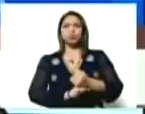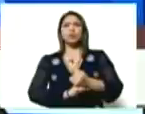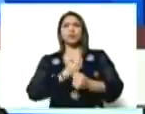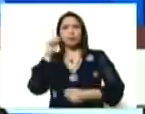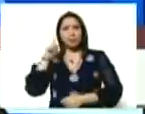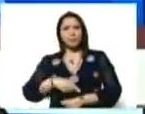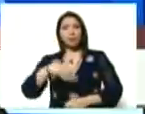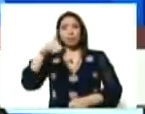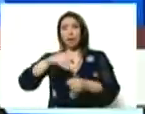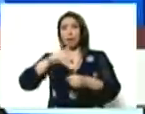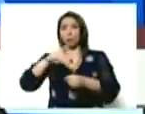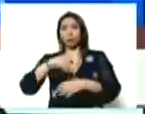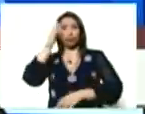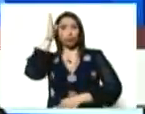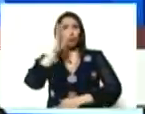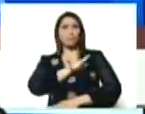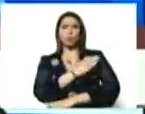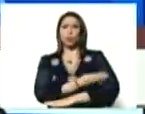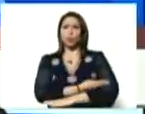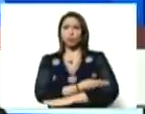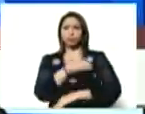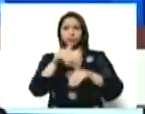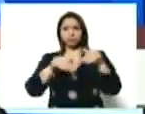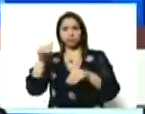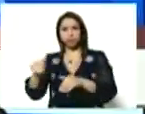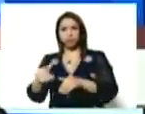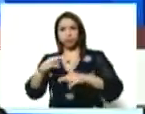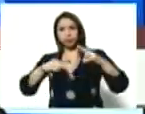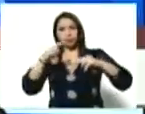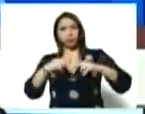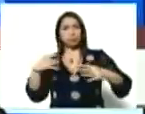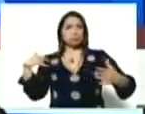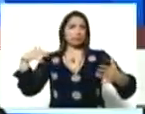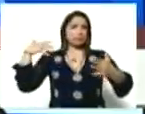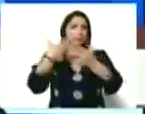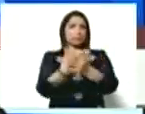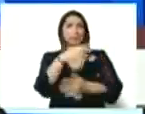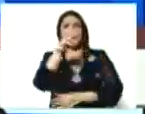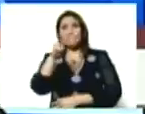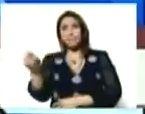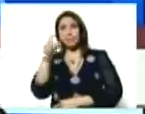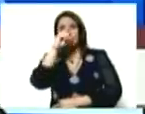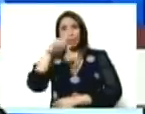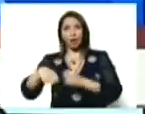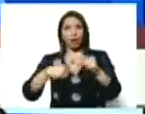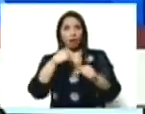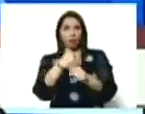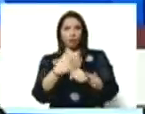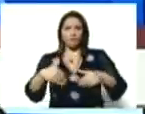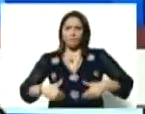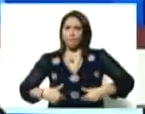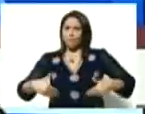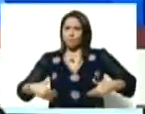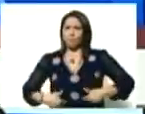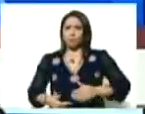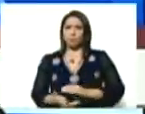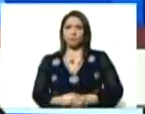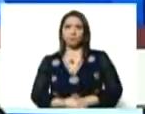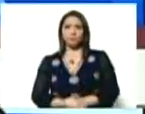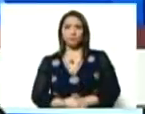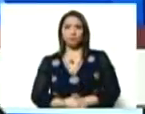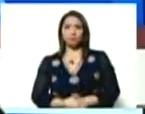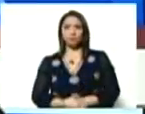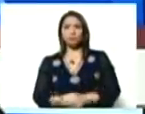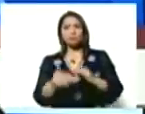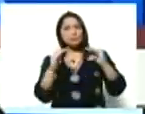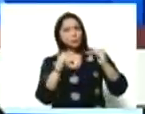conocimiento que el Poder Electoral ha construido a lo largo de estos 20 años. Es el esfuerzo por ir a la par